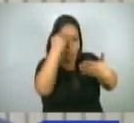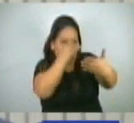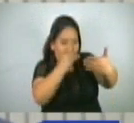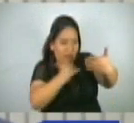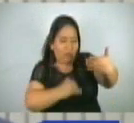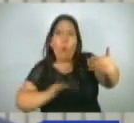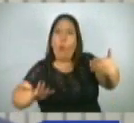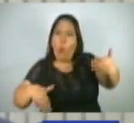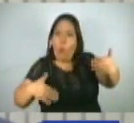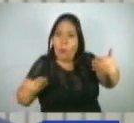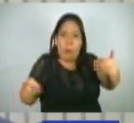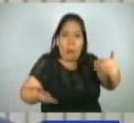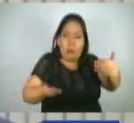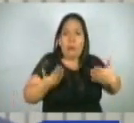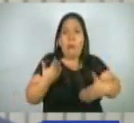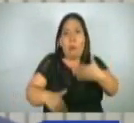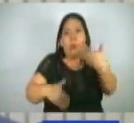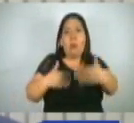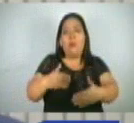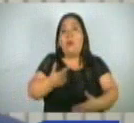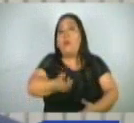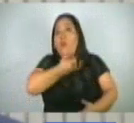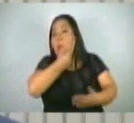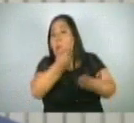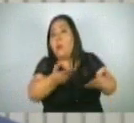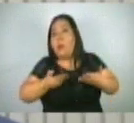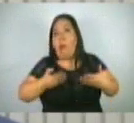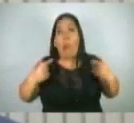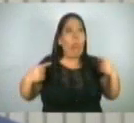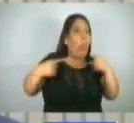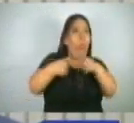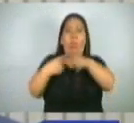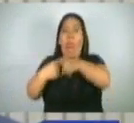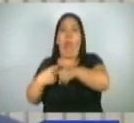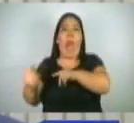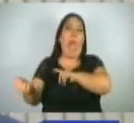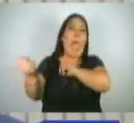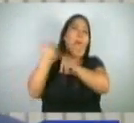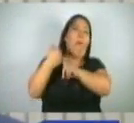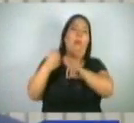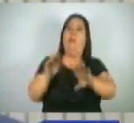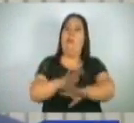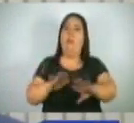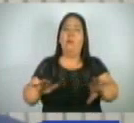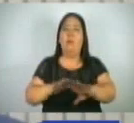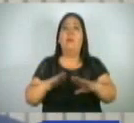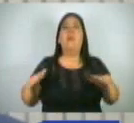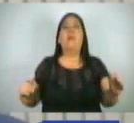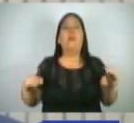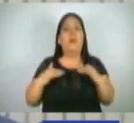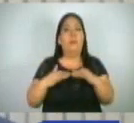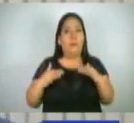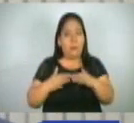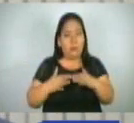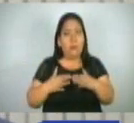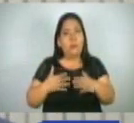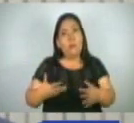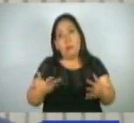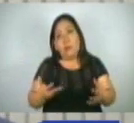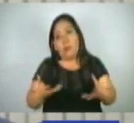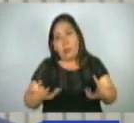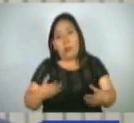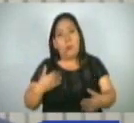y dónde acudir para información, para que no se dejen estafar. Y esperamos que sea un poco